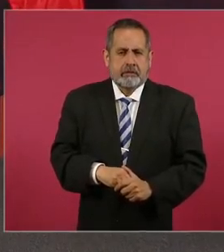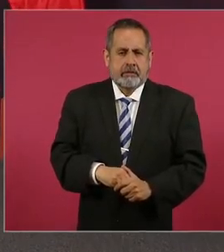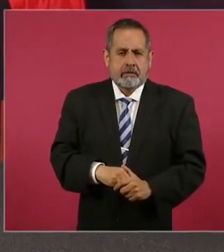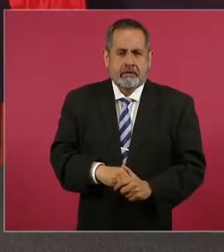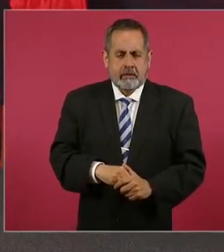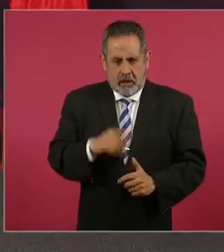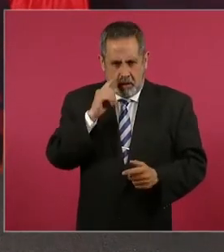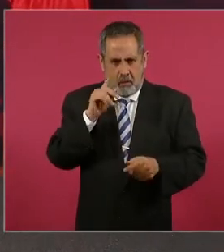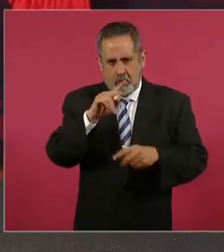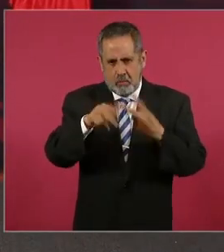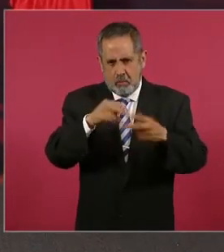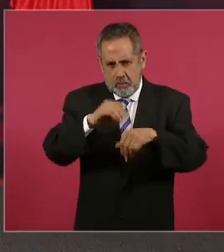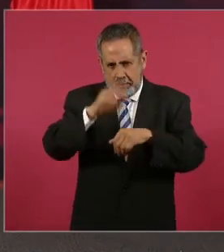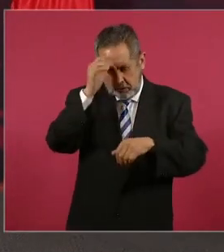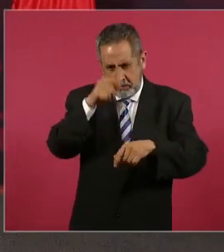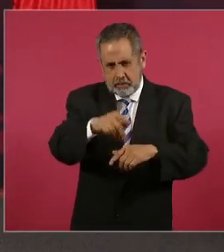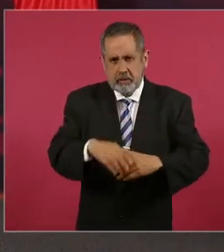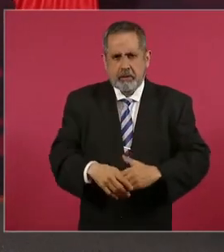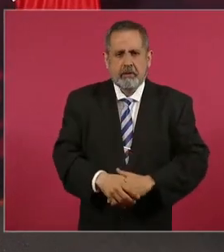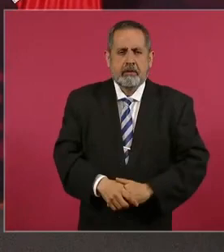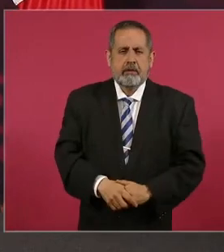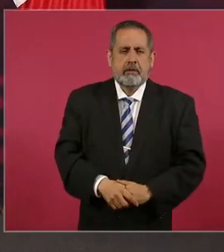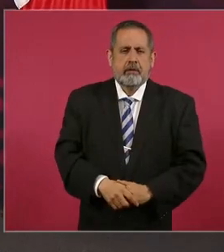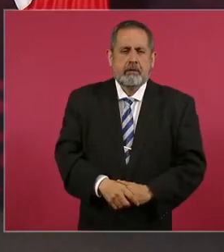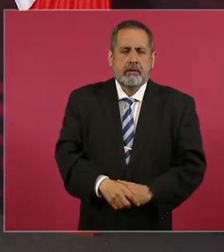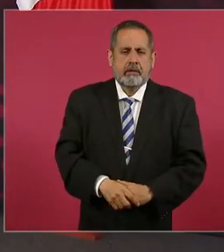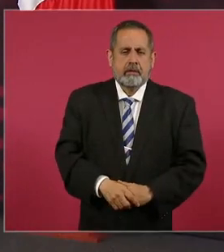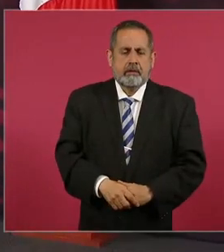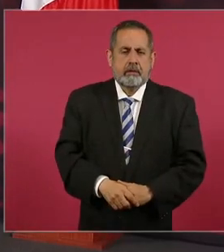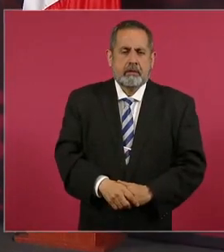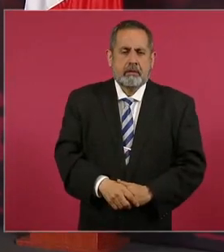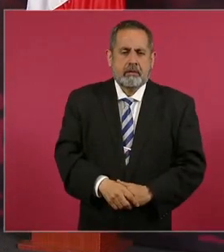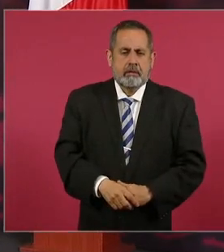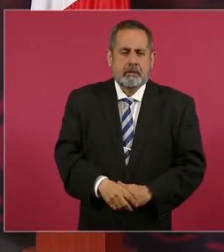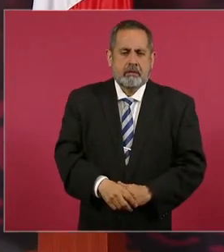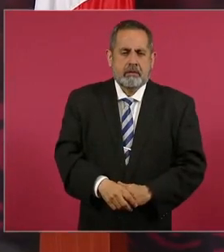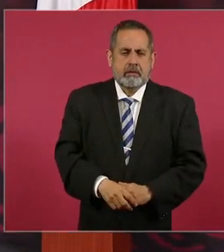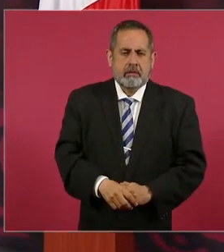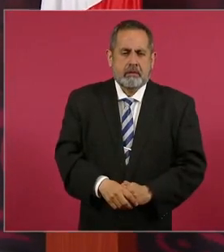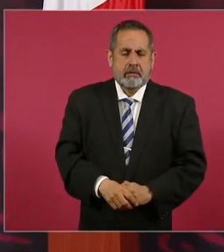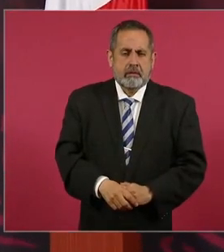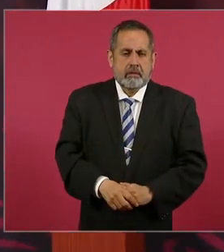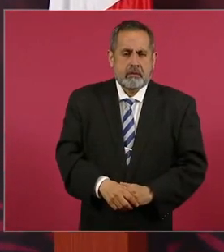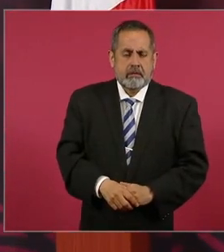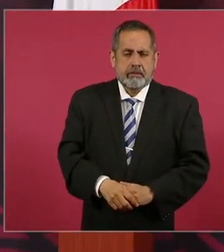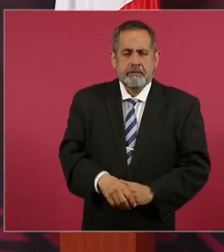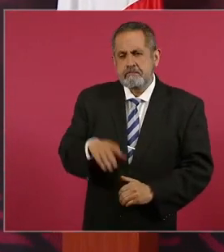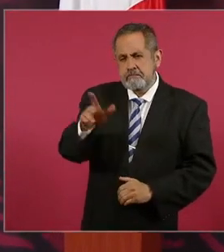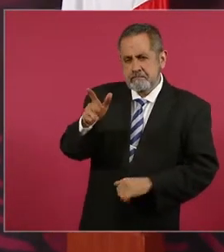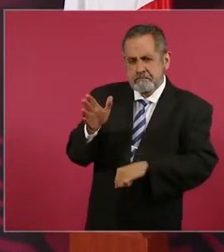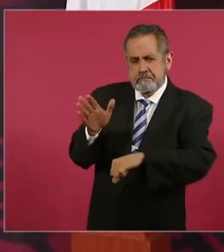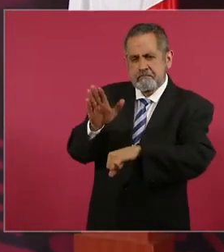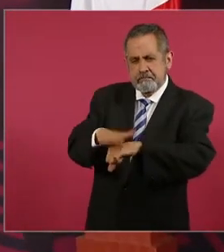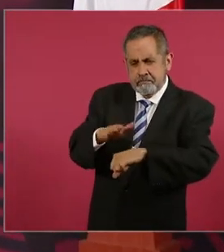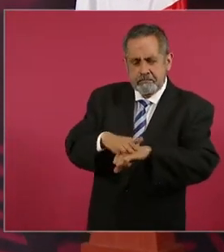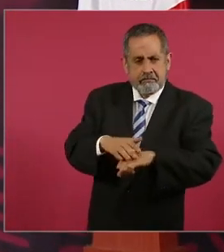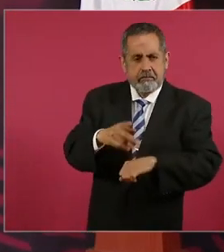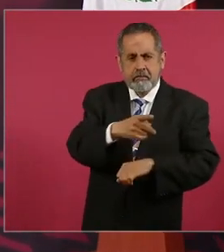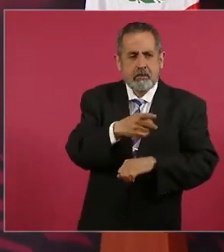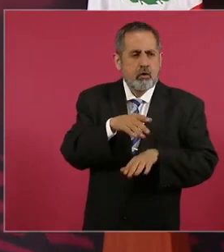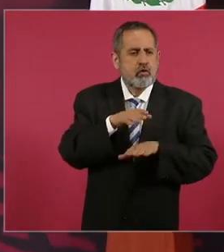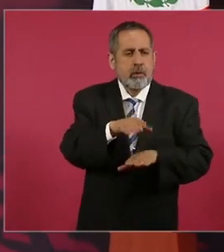ahora nos ponemos de acuerdo. Solamente se dio esa opinión de que el Museo Barroco, usted hizo un llamado también de que se renegociara la